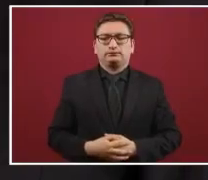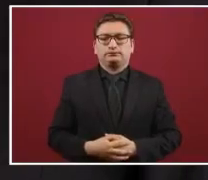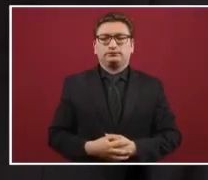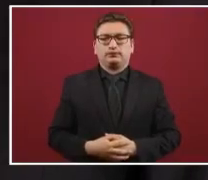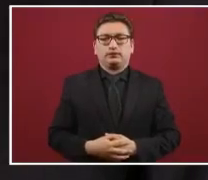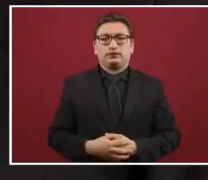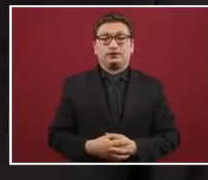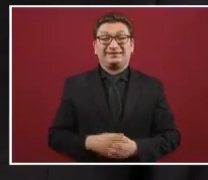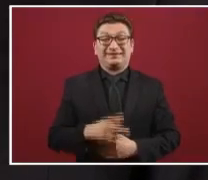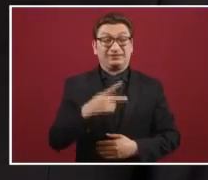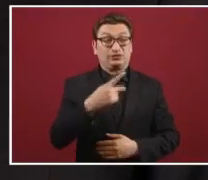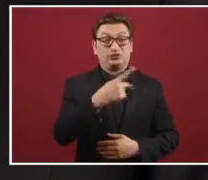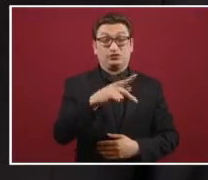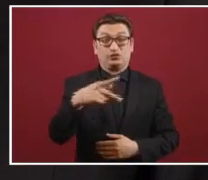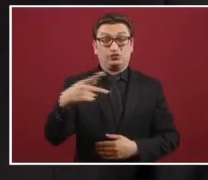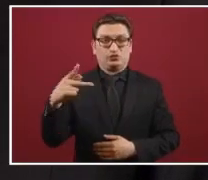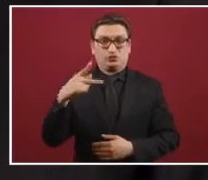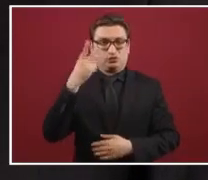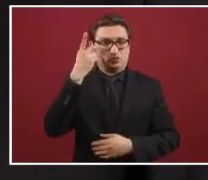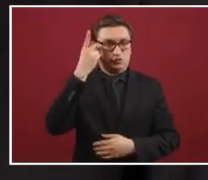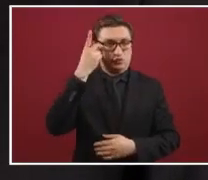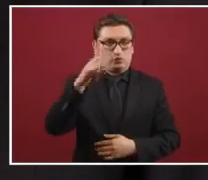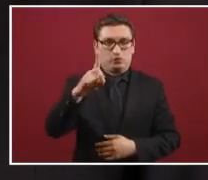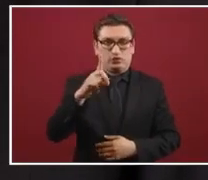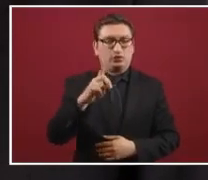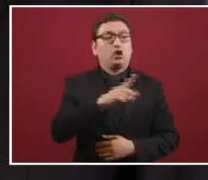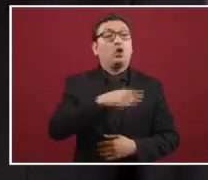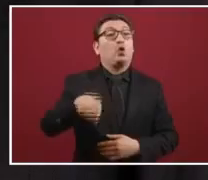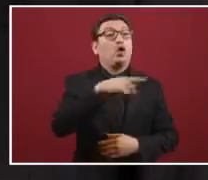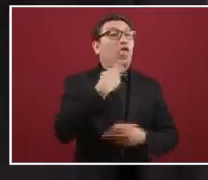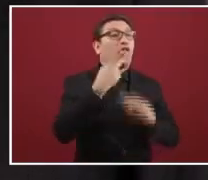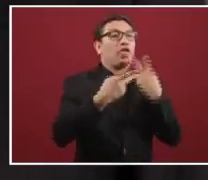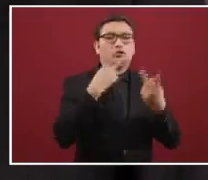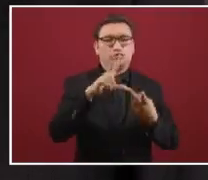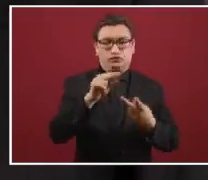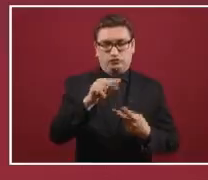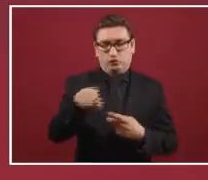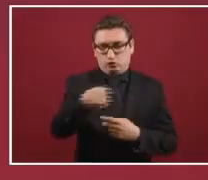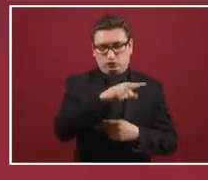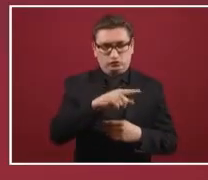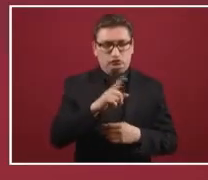para ustedes, sin que lo tengan que decir.